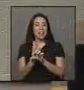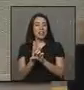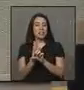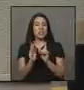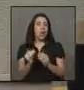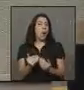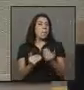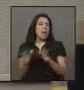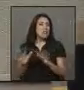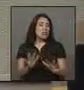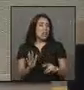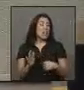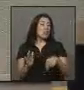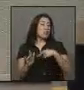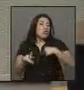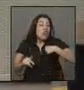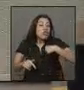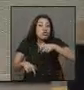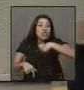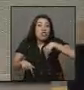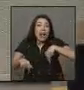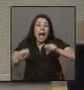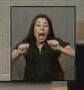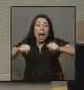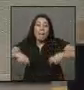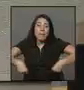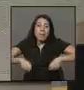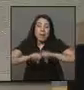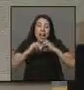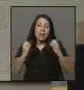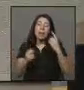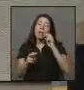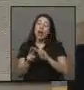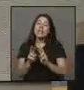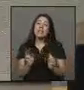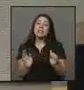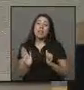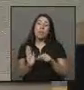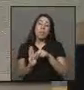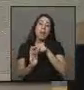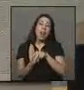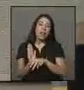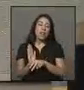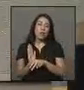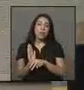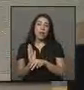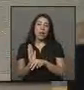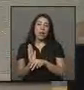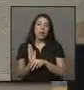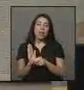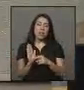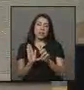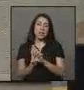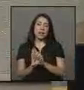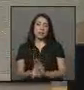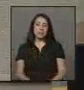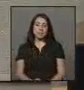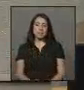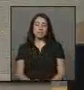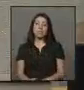que nosotros mismos aprobamos aquí en el Congreso, en esta Cámara, pero darle una aplicación concreta a la normativa más genérica que establece esta ley. Así